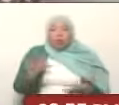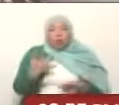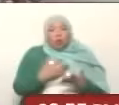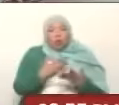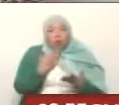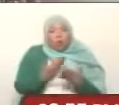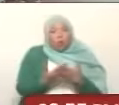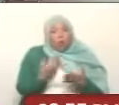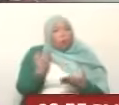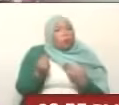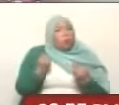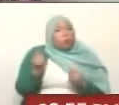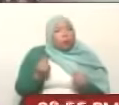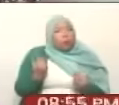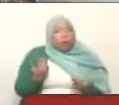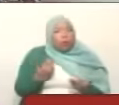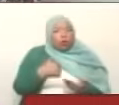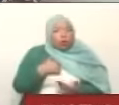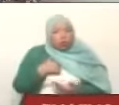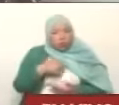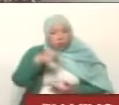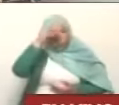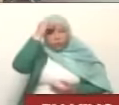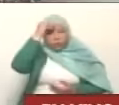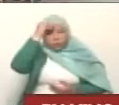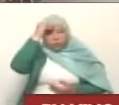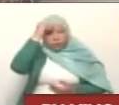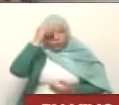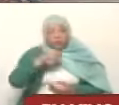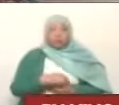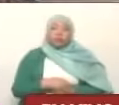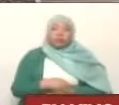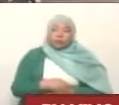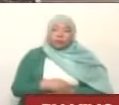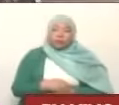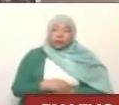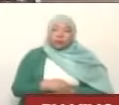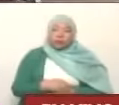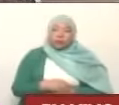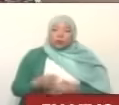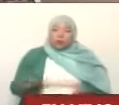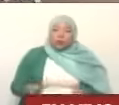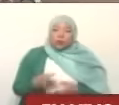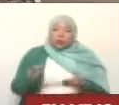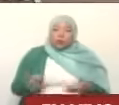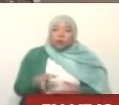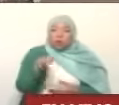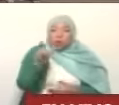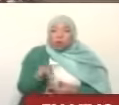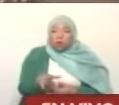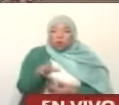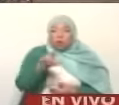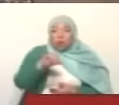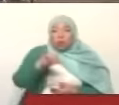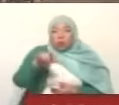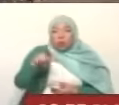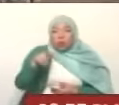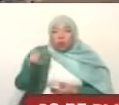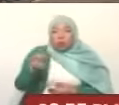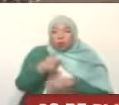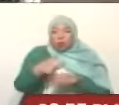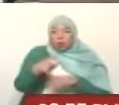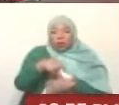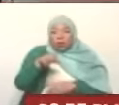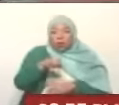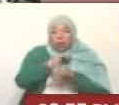proyecto, Eric? Ese proyecto, presidente, fue impulsado por el comandante Wilman Castro Soteldo cuando él era gobernador del